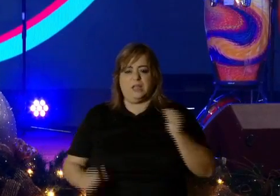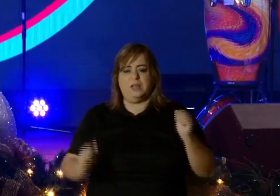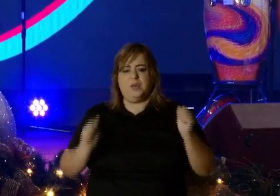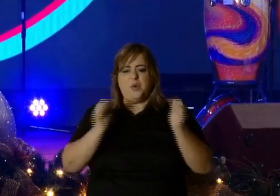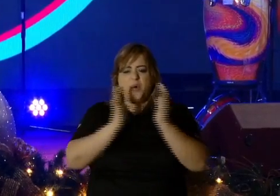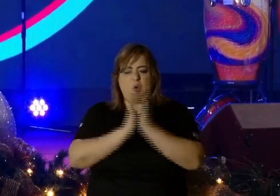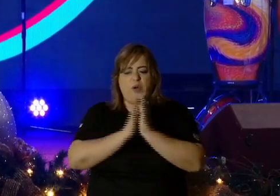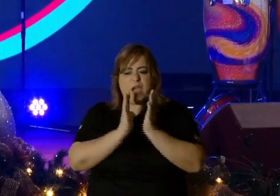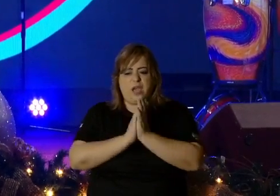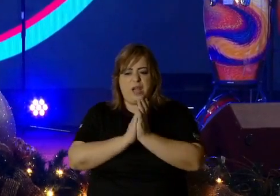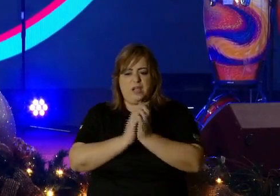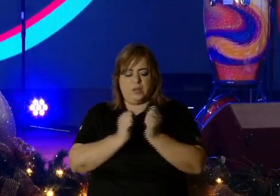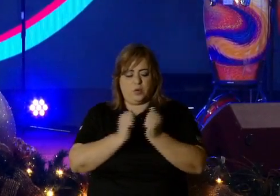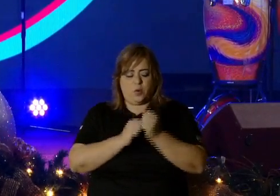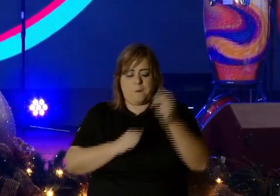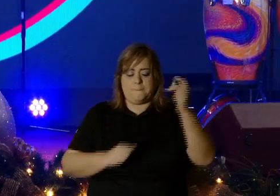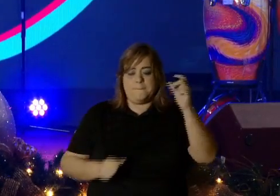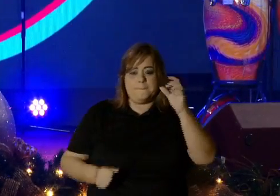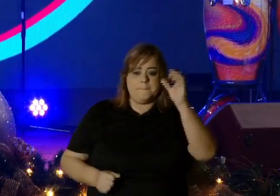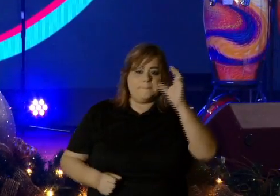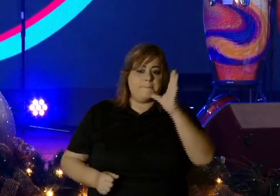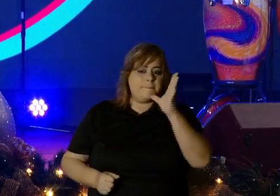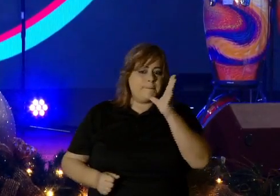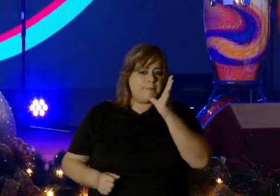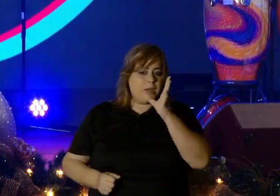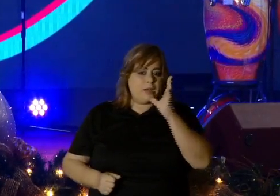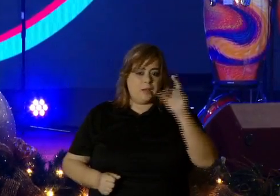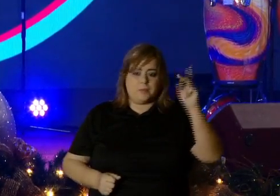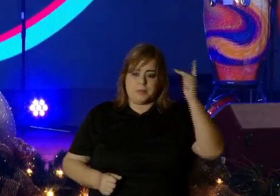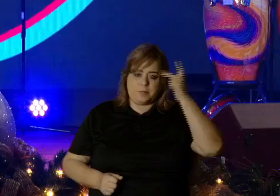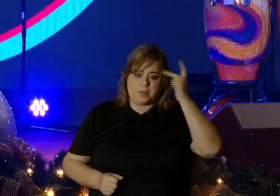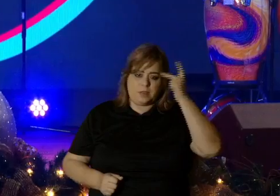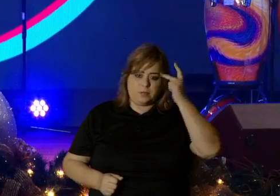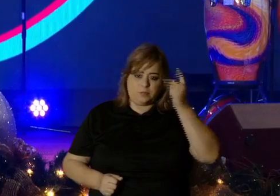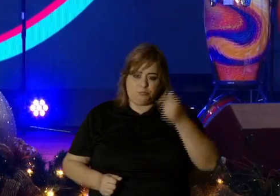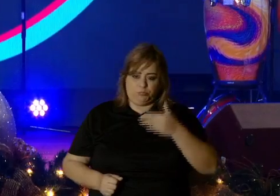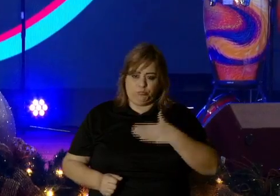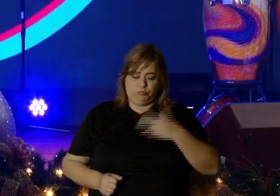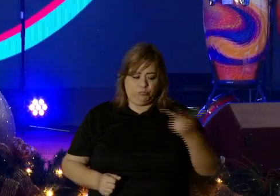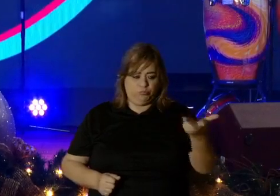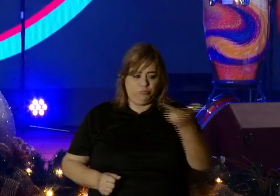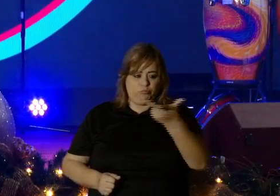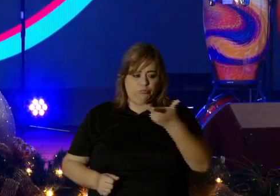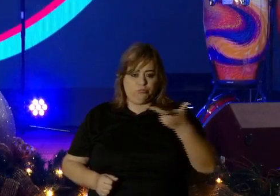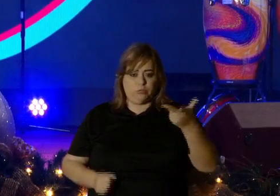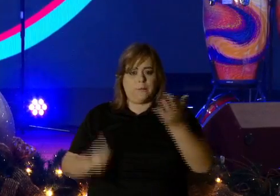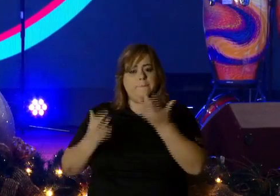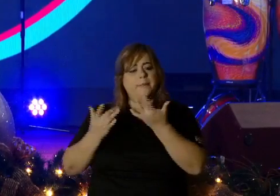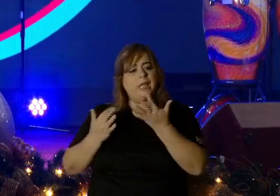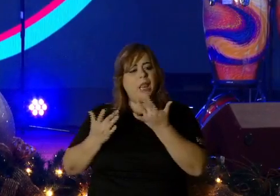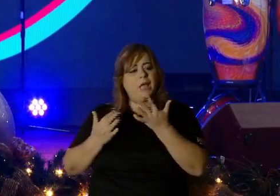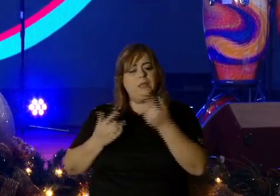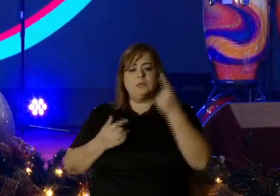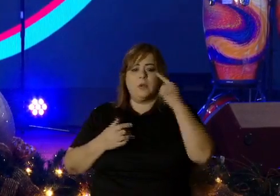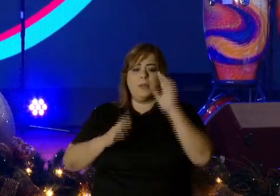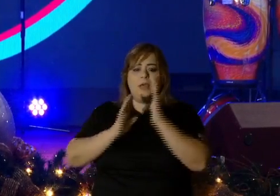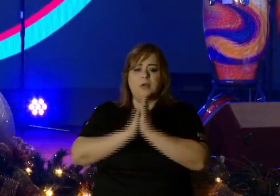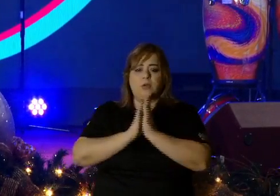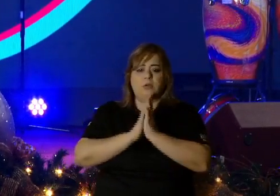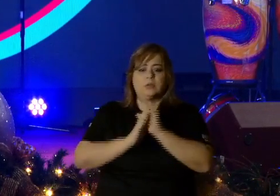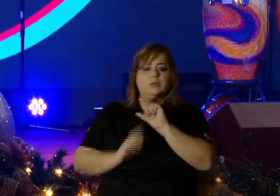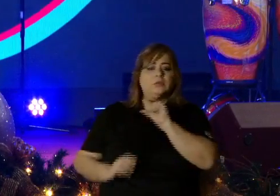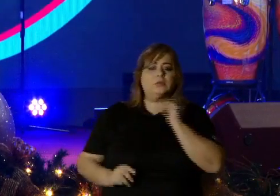más, mami, Pablo y yo. Nadie. Y nosotros esperando a ver si llegaba alguien para orar. Y mire, un